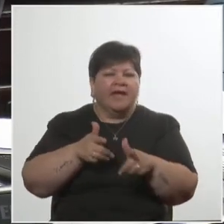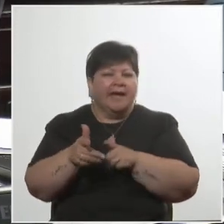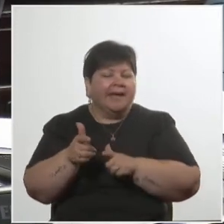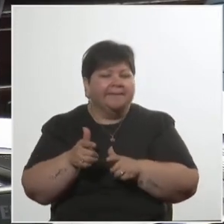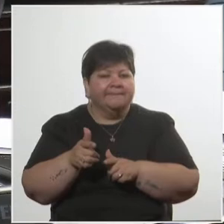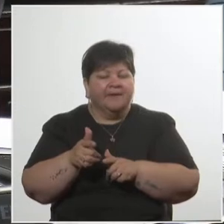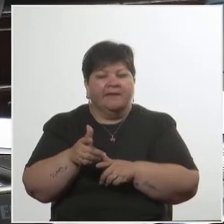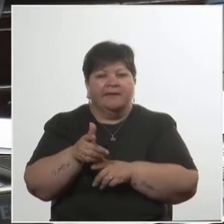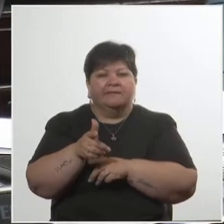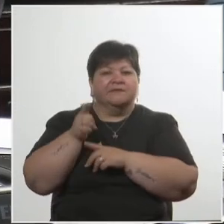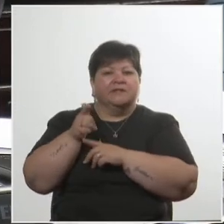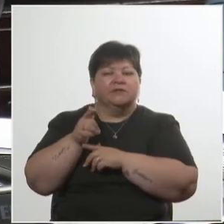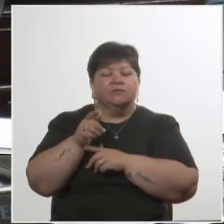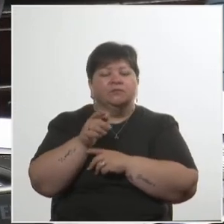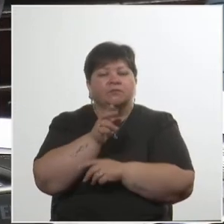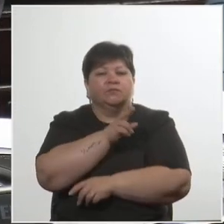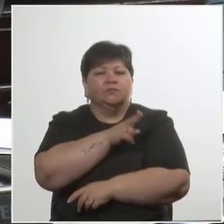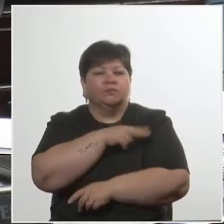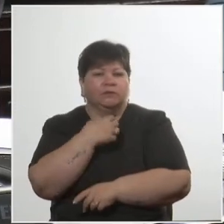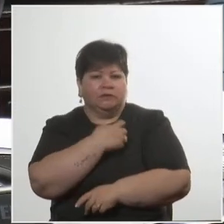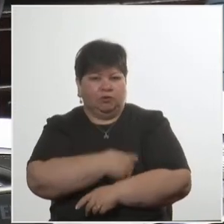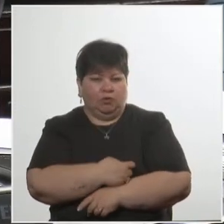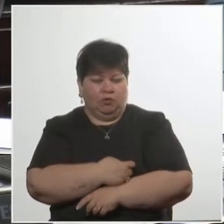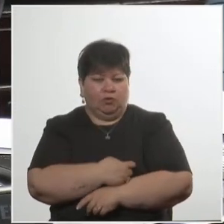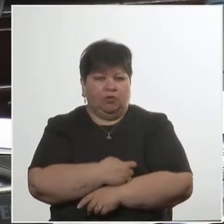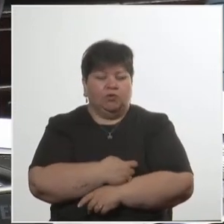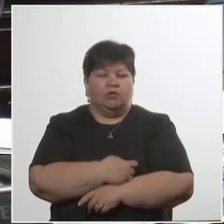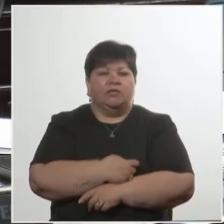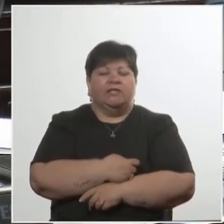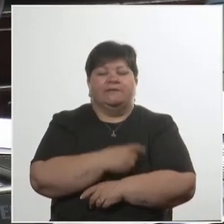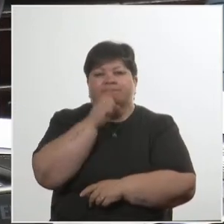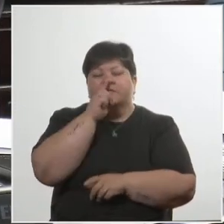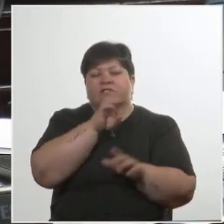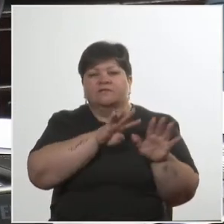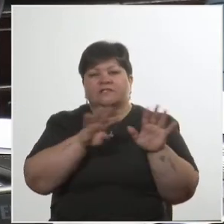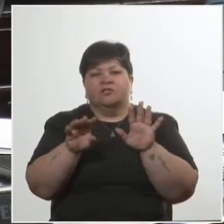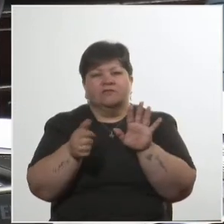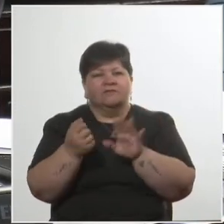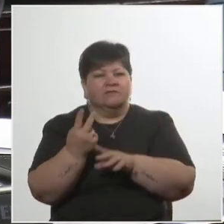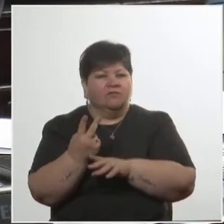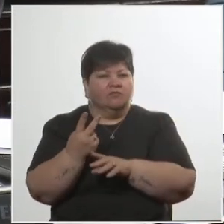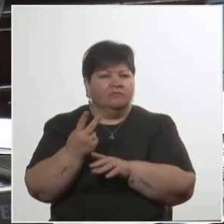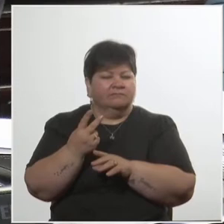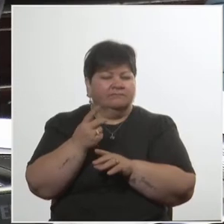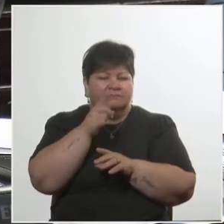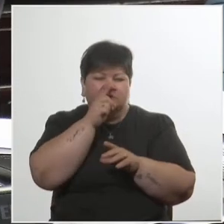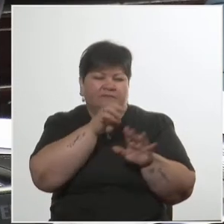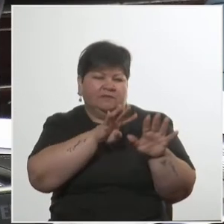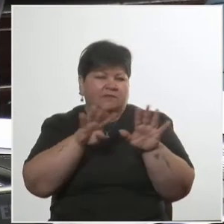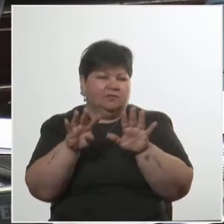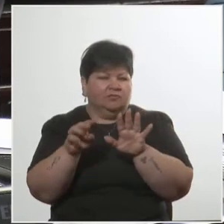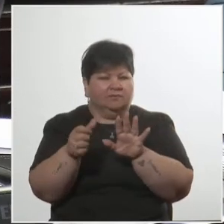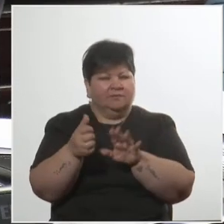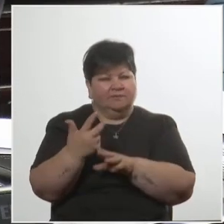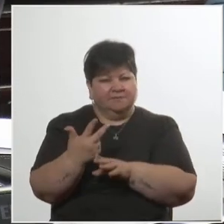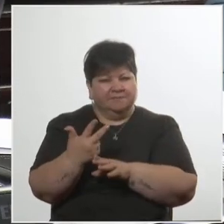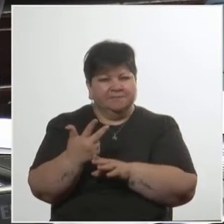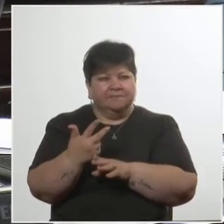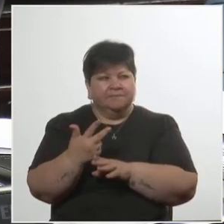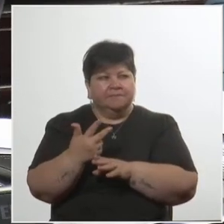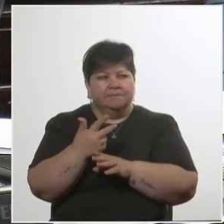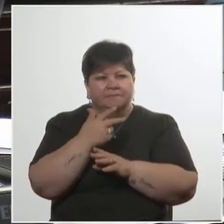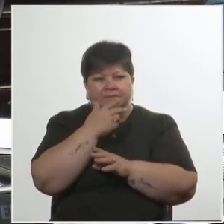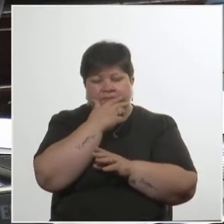suizo el en 1962 o 63 que